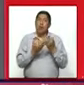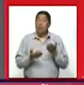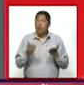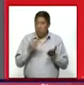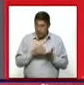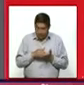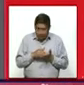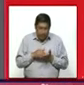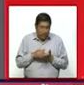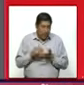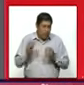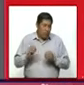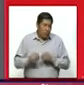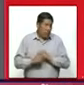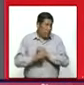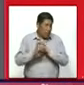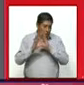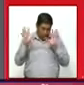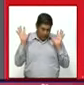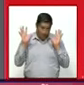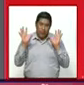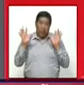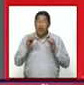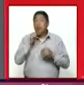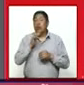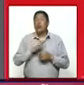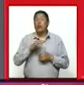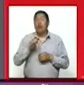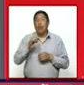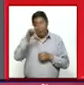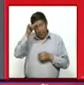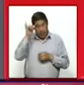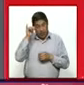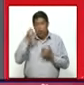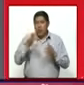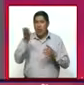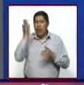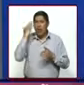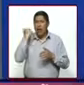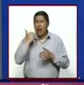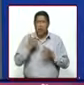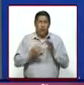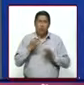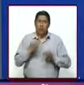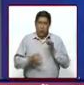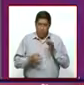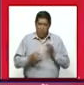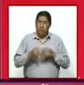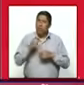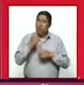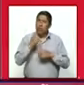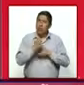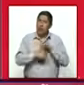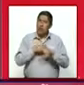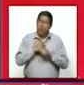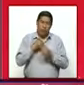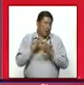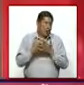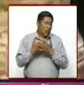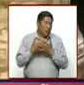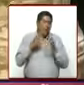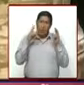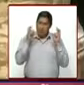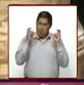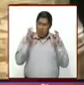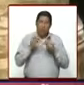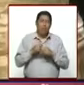reiterar una vez más para que quede muy clara la figura. La señora Áñez ya recibió una condena por el caso Golpe 2, 10 años de prisión. Y por